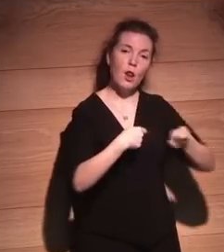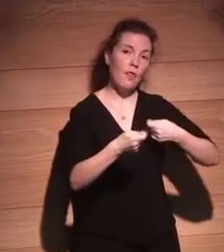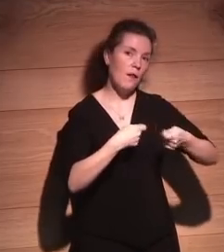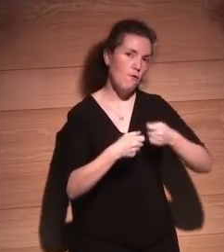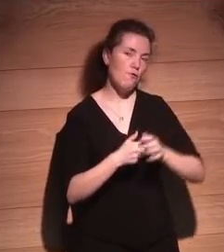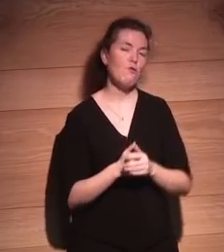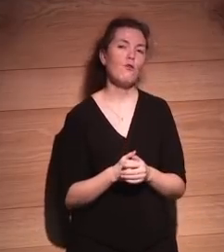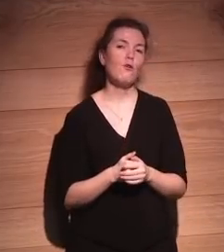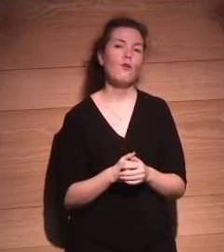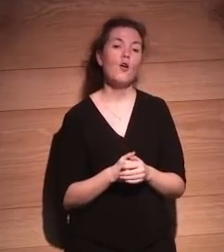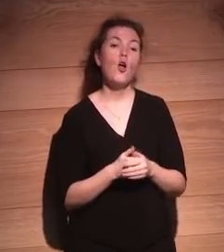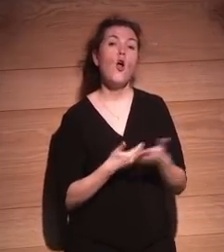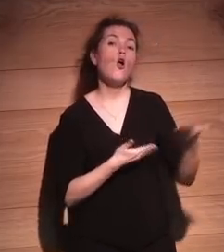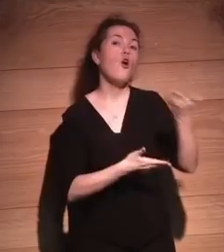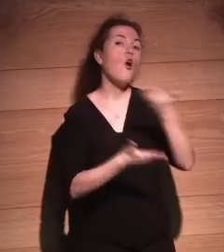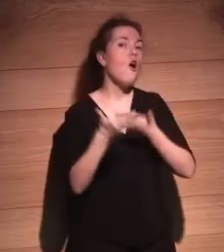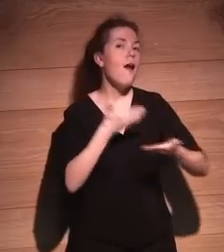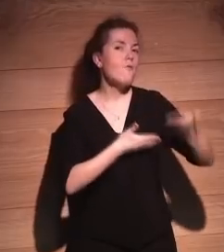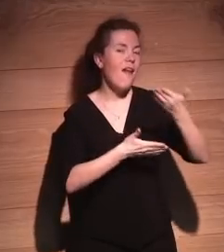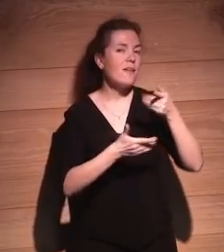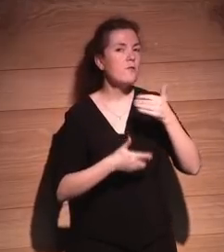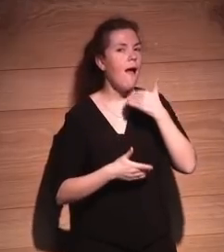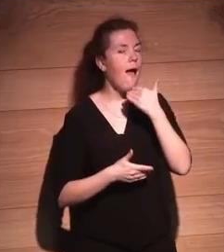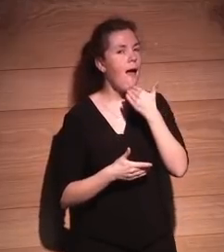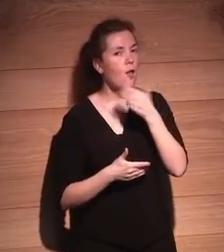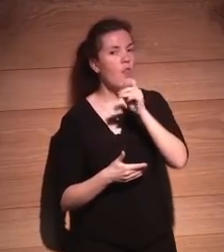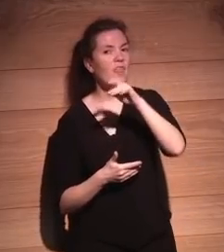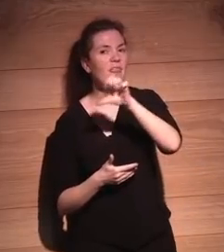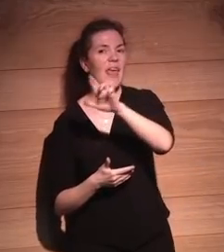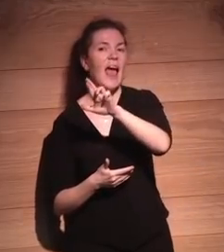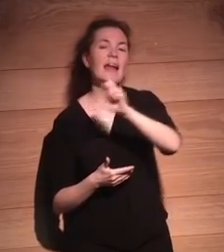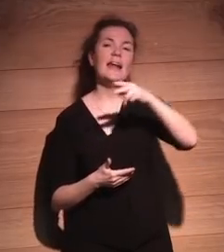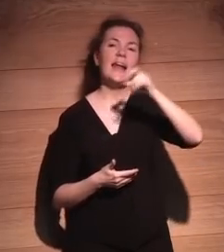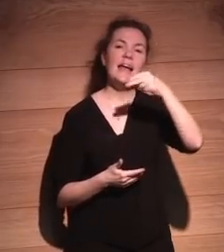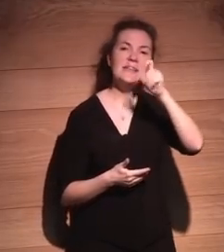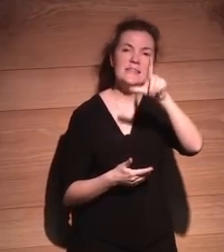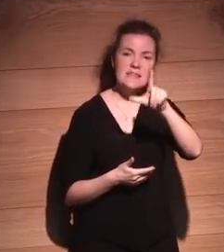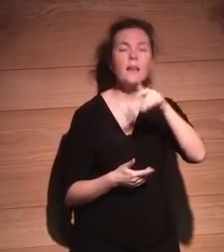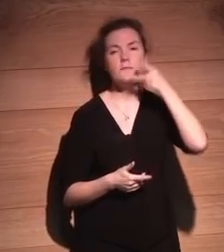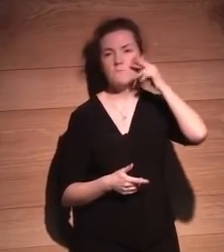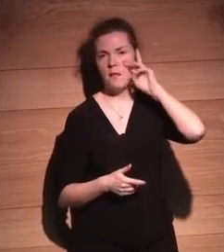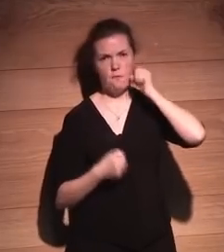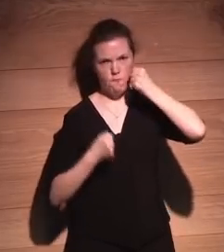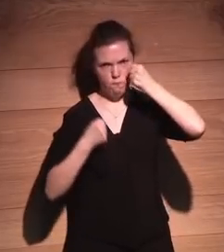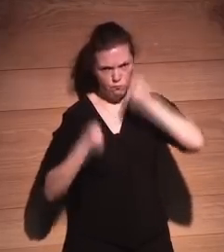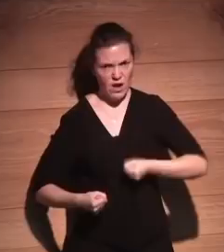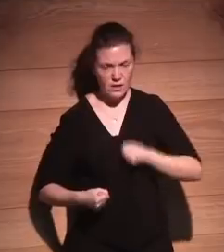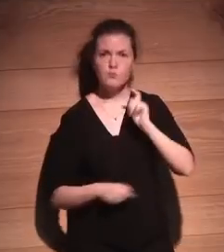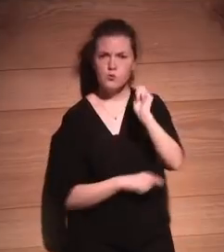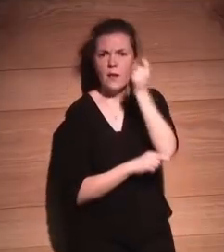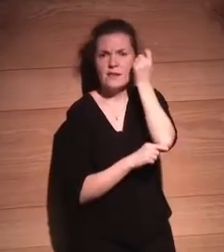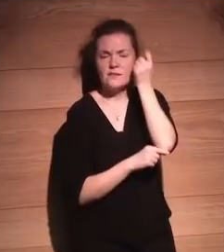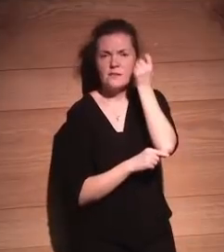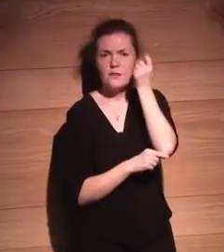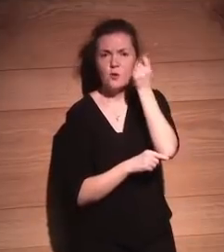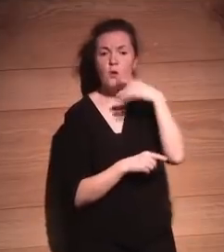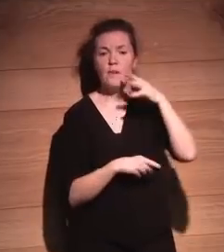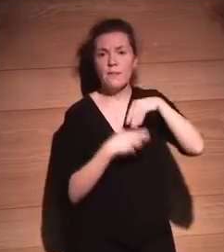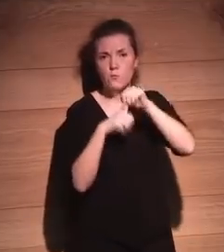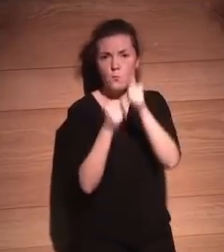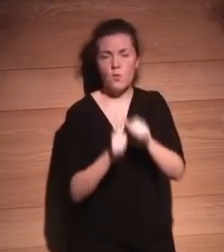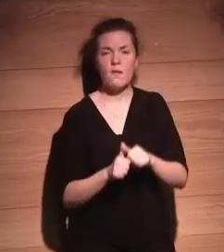negocio. Colaboración, que es algo que tanto Didier como Rachel tienen muchísima experiencia y muchísimo éxito, es parte del